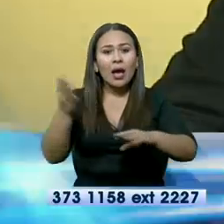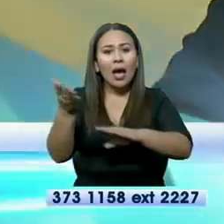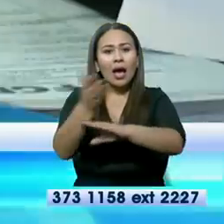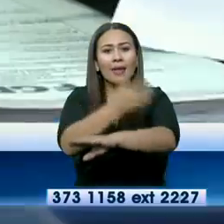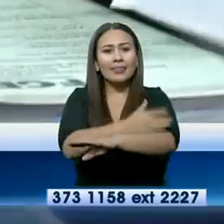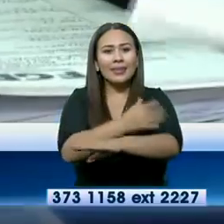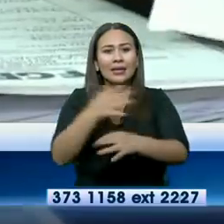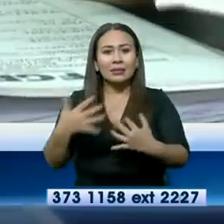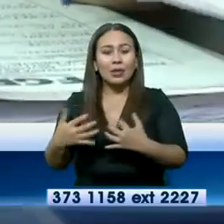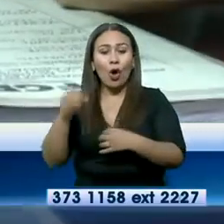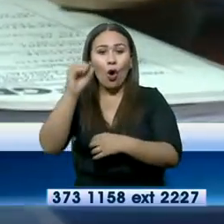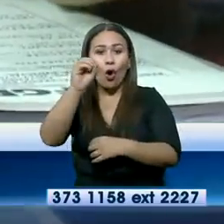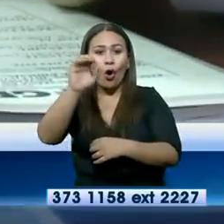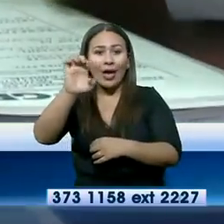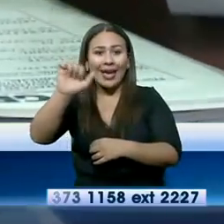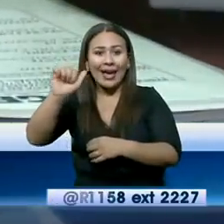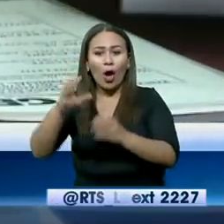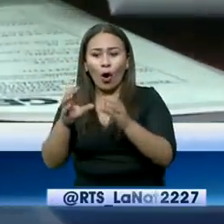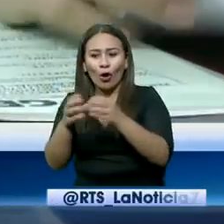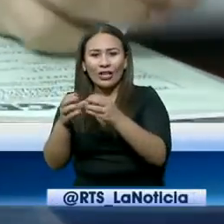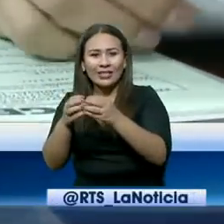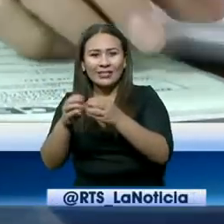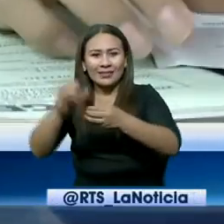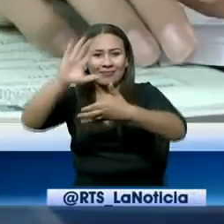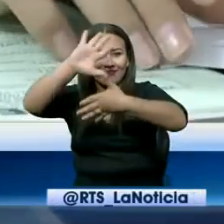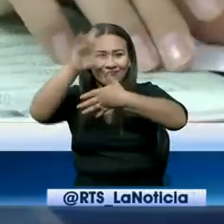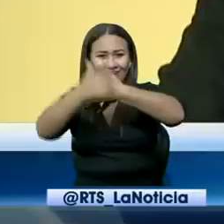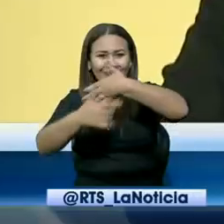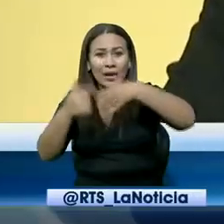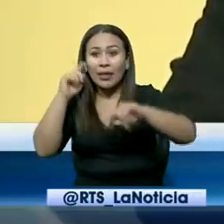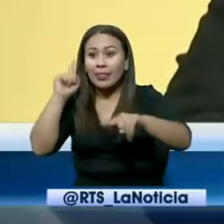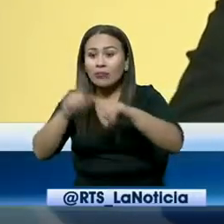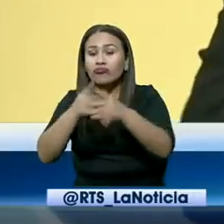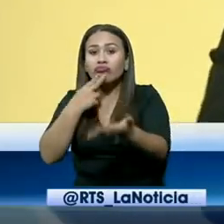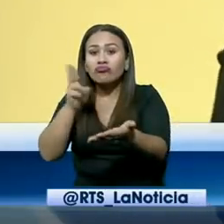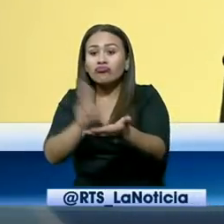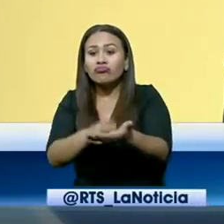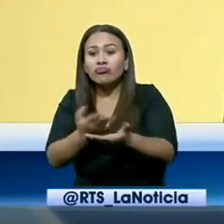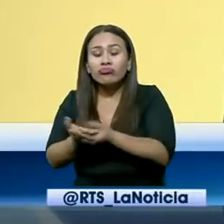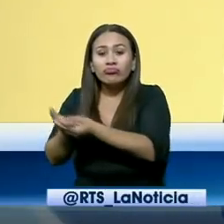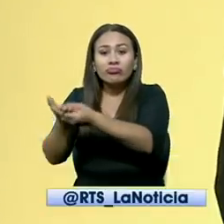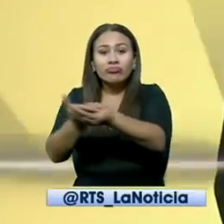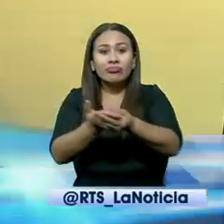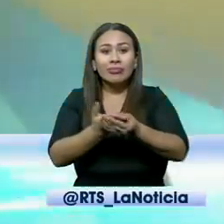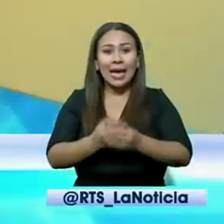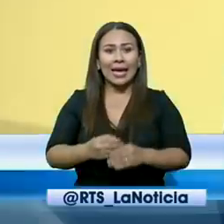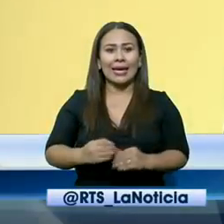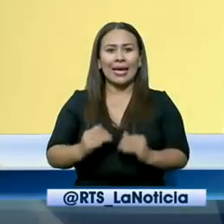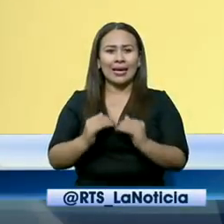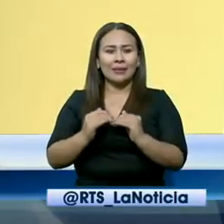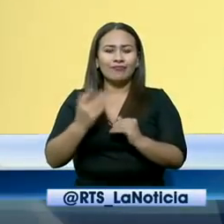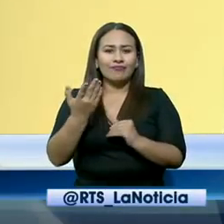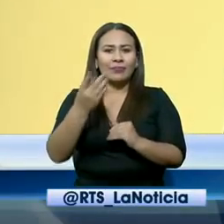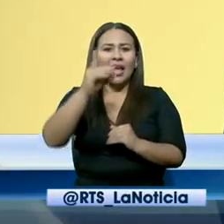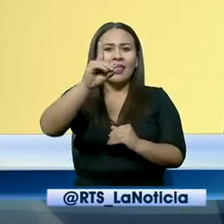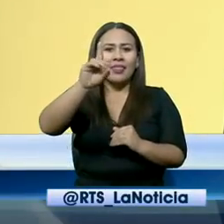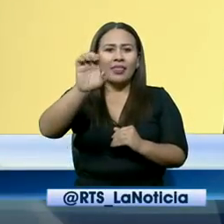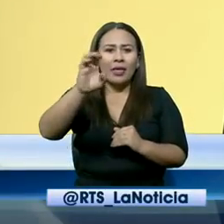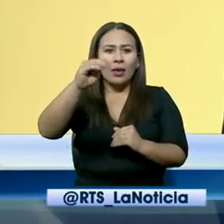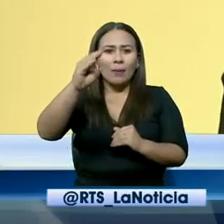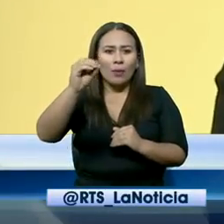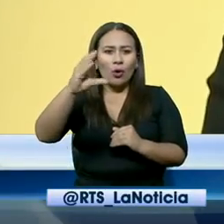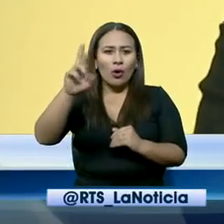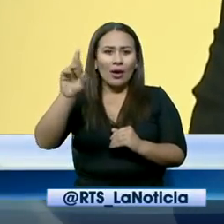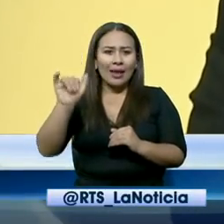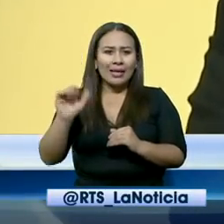Estados Americanos, OEA, en la Carta Democrática. Democracia no solamente es votar cada 4 años. ¿No?